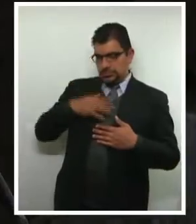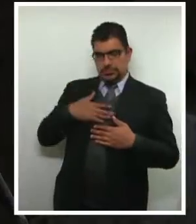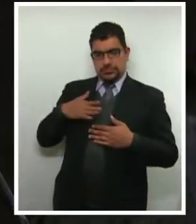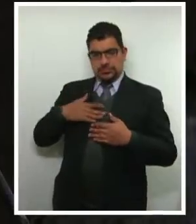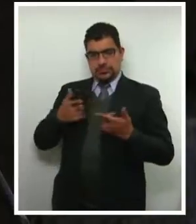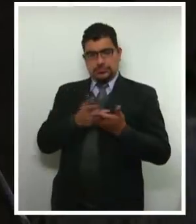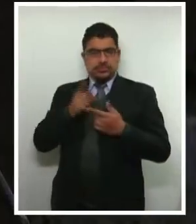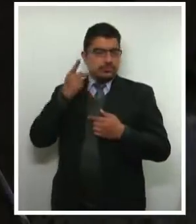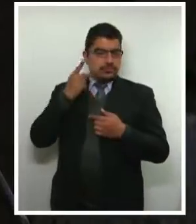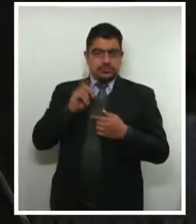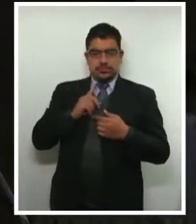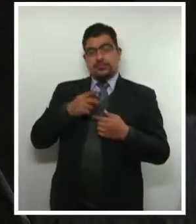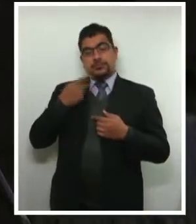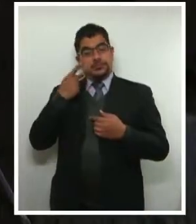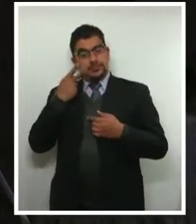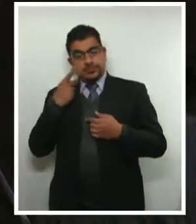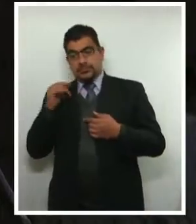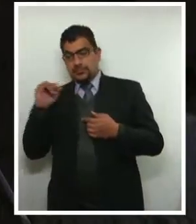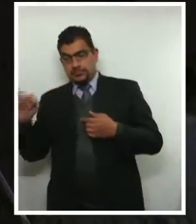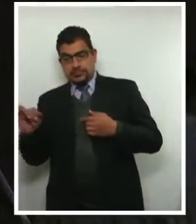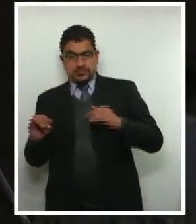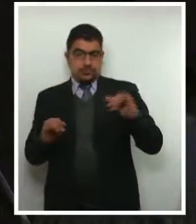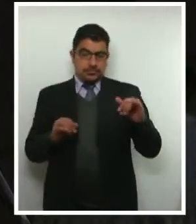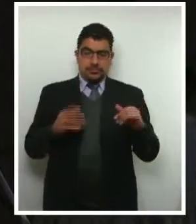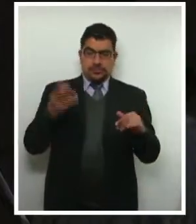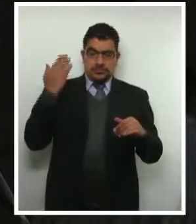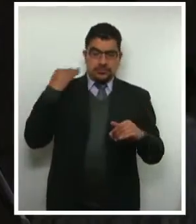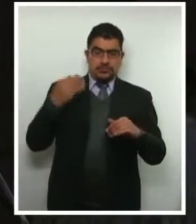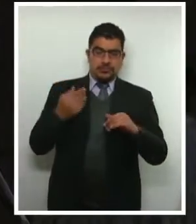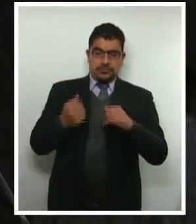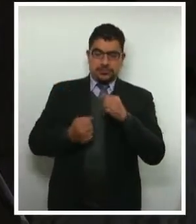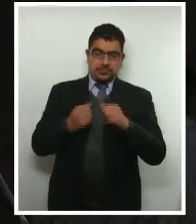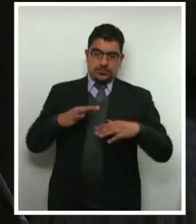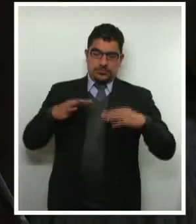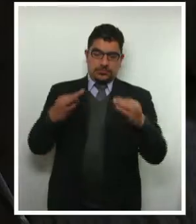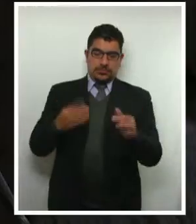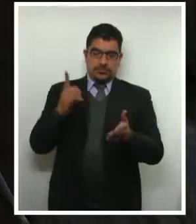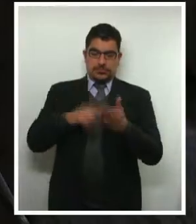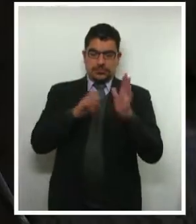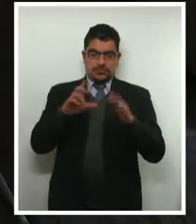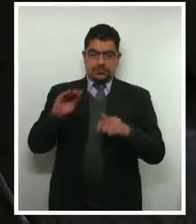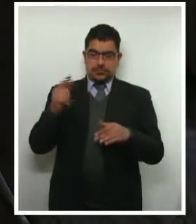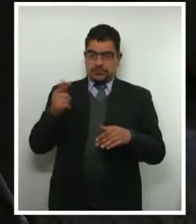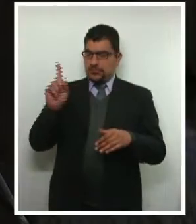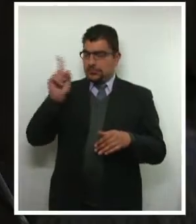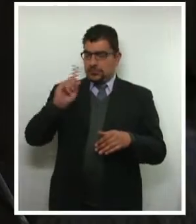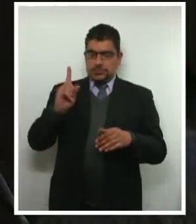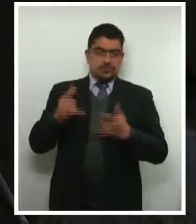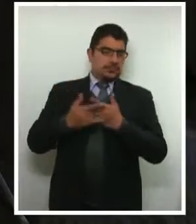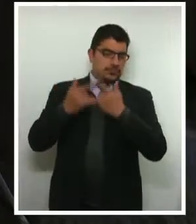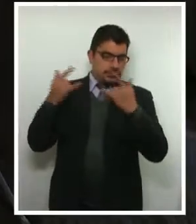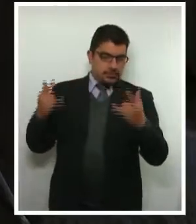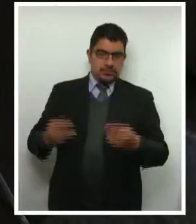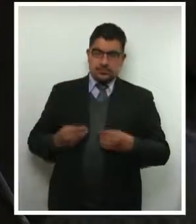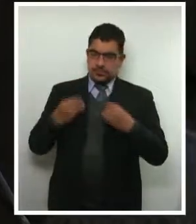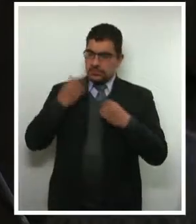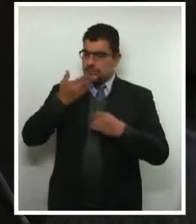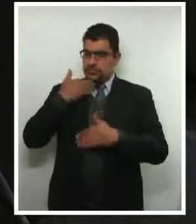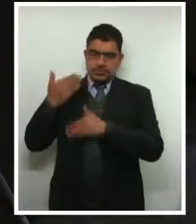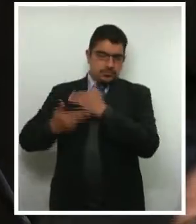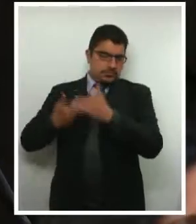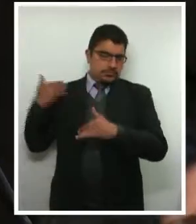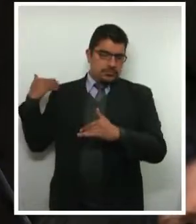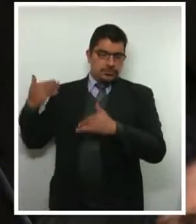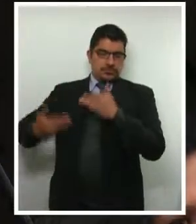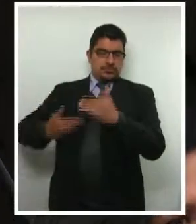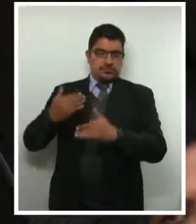de México no es de izquierda ni nació en el 97. La Ciudad de México tiene su historia, tiene sus tradiciones y eso debe de apegarse